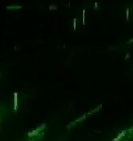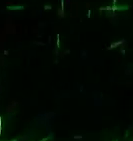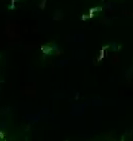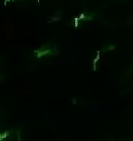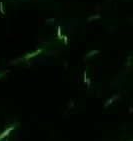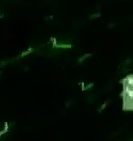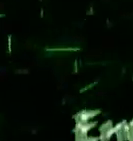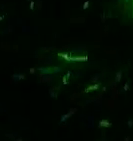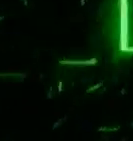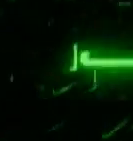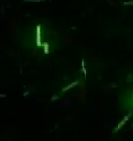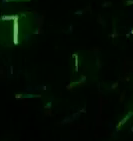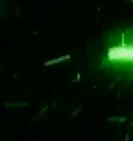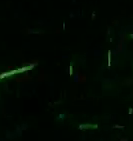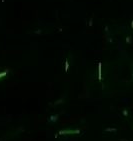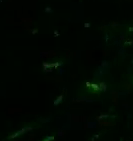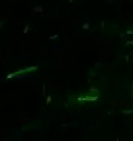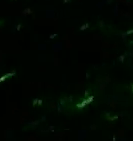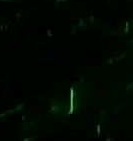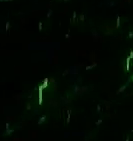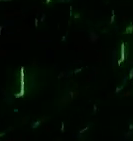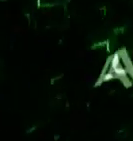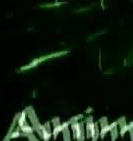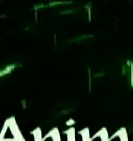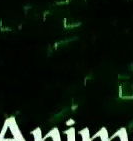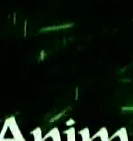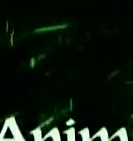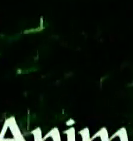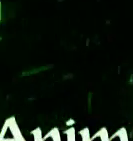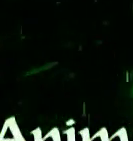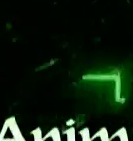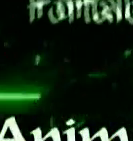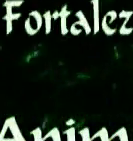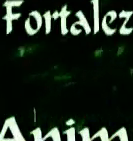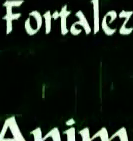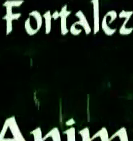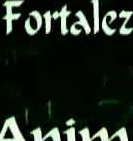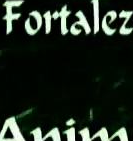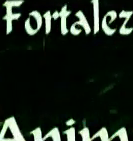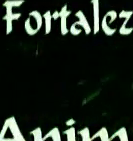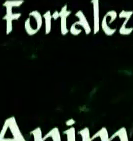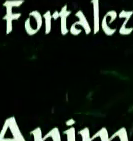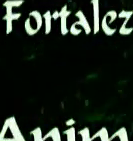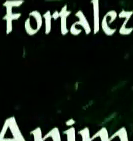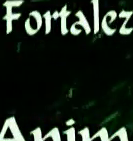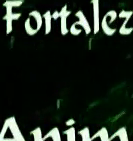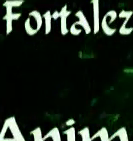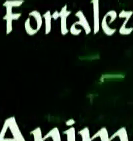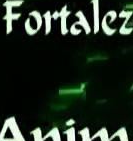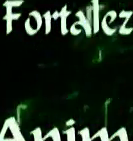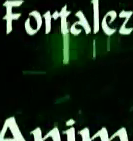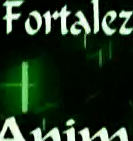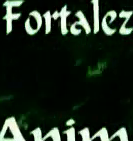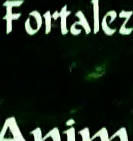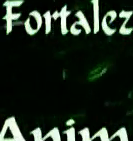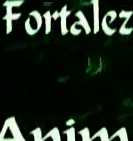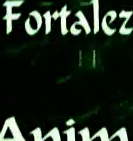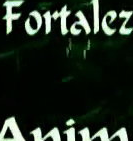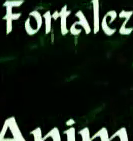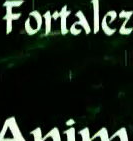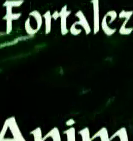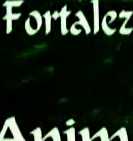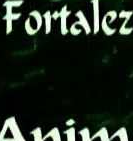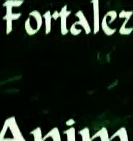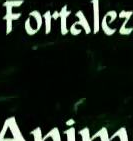Ahora las píldoras de optimismo son para tomar. Ha llegado Optimés, suplemento dietario para elevar